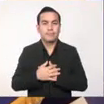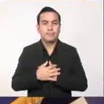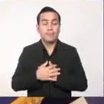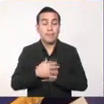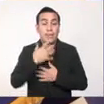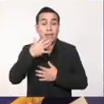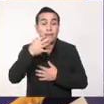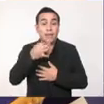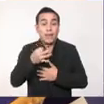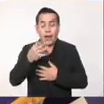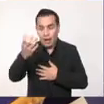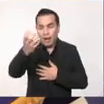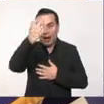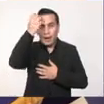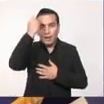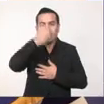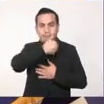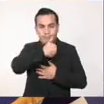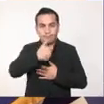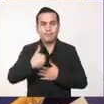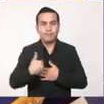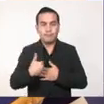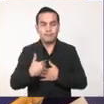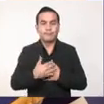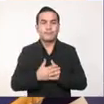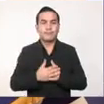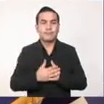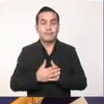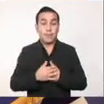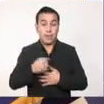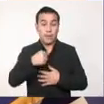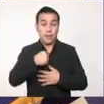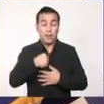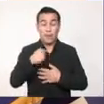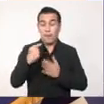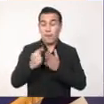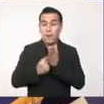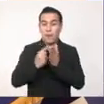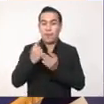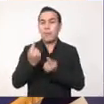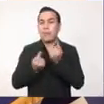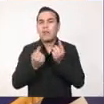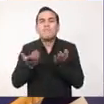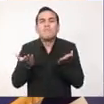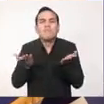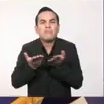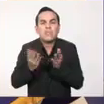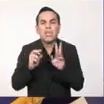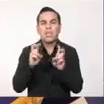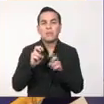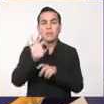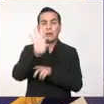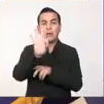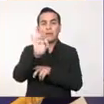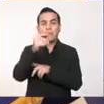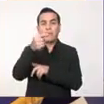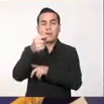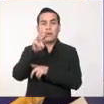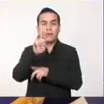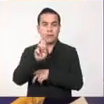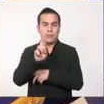Y llegamos al gobierno aquí. Y yo lo primero que les dije, bueno, ¿cómo vamos a hacer con la fiscalía?